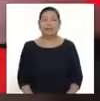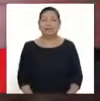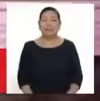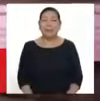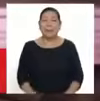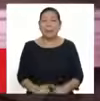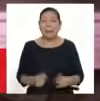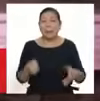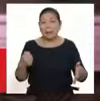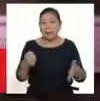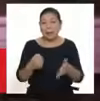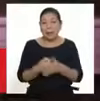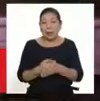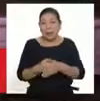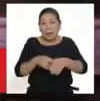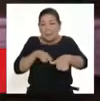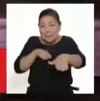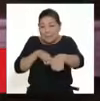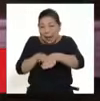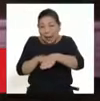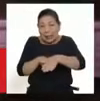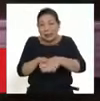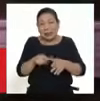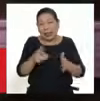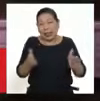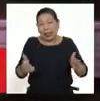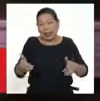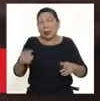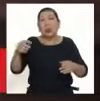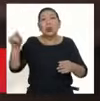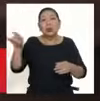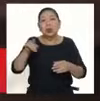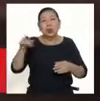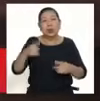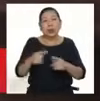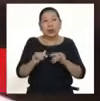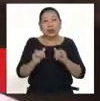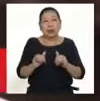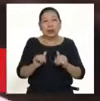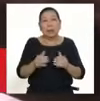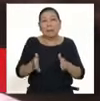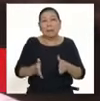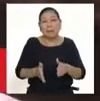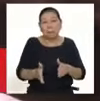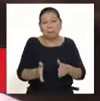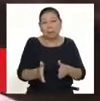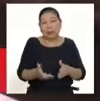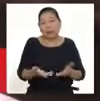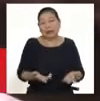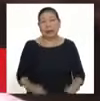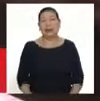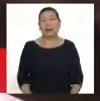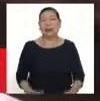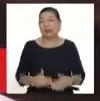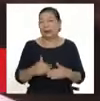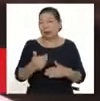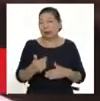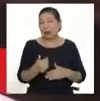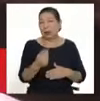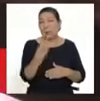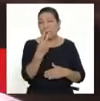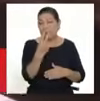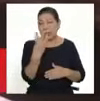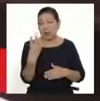lograron evitar chocar contra la carreta que transportaba el equipo electrógeno, que había quedado en medio de la Panamericana Sur, a la altura del